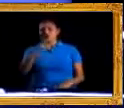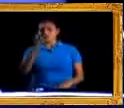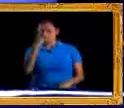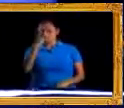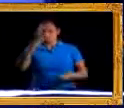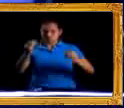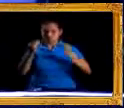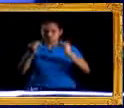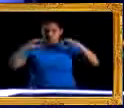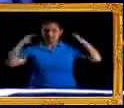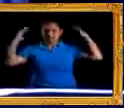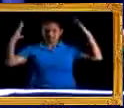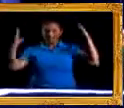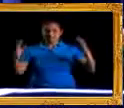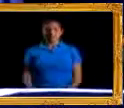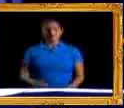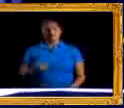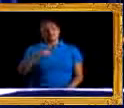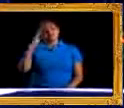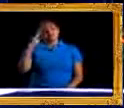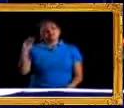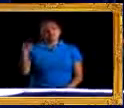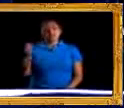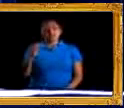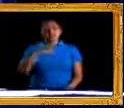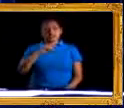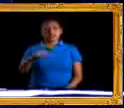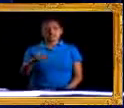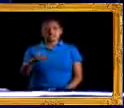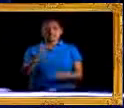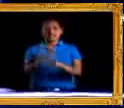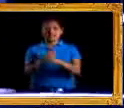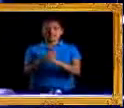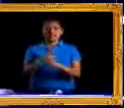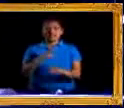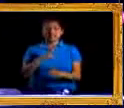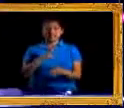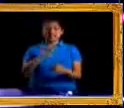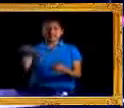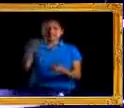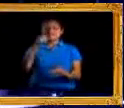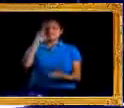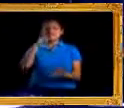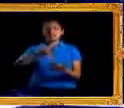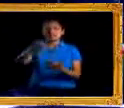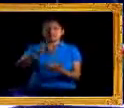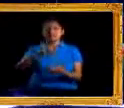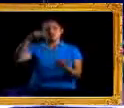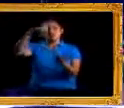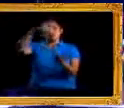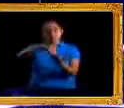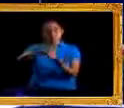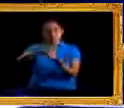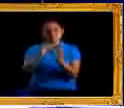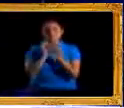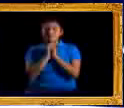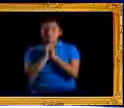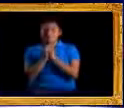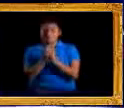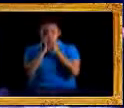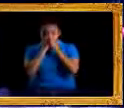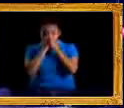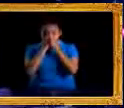iniquidades. Yo sé que esta iglesia tiene revelación, tiene vino, tiene aceite. ¿Por qué no se pone de pie? ¿Por qué no se pone de